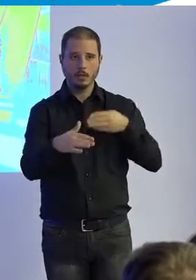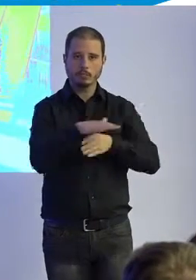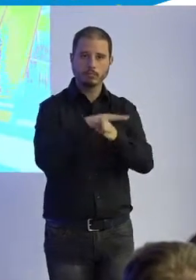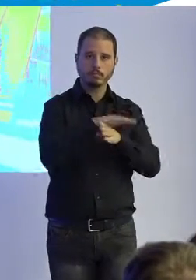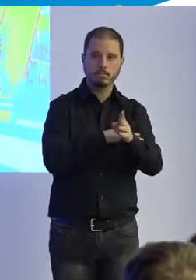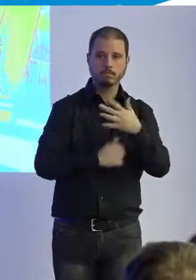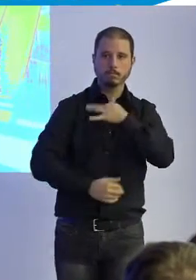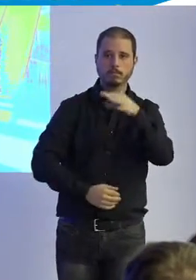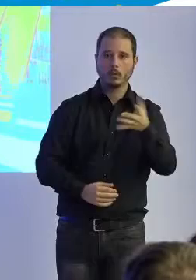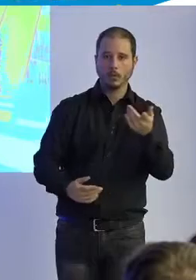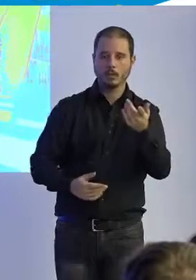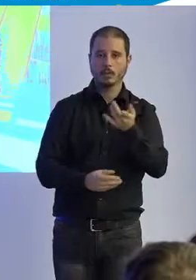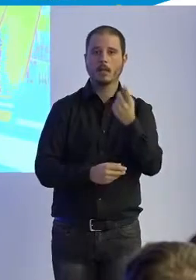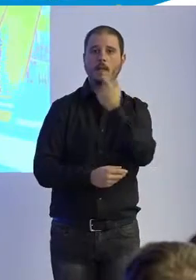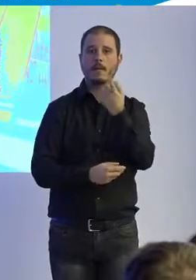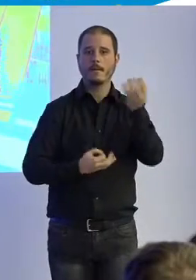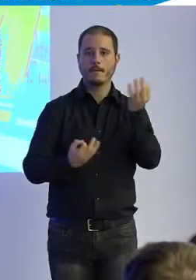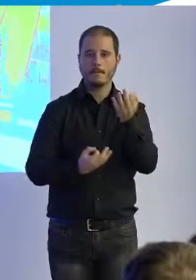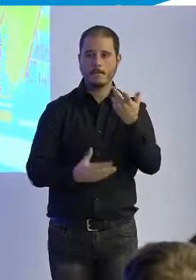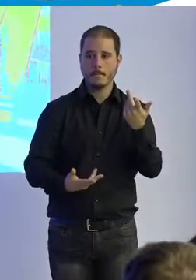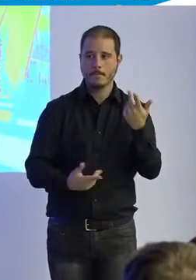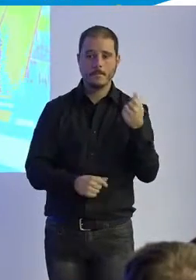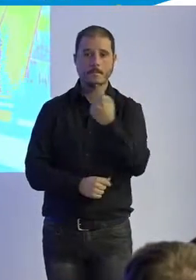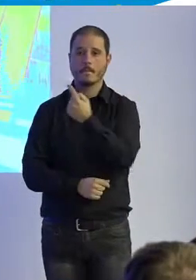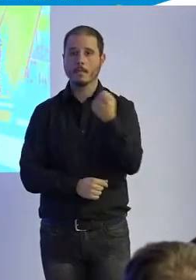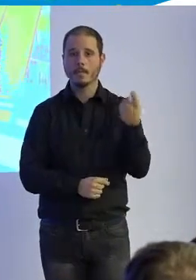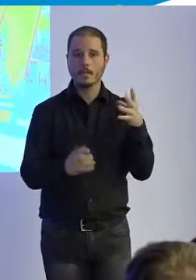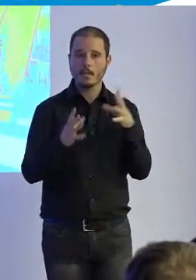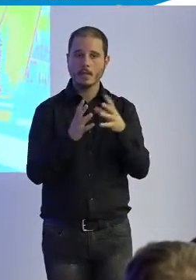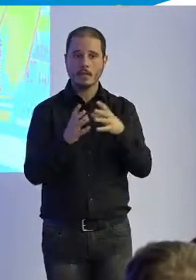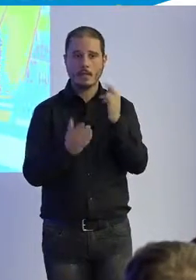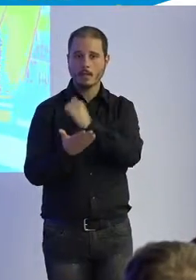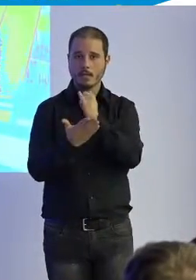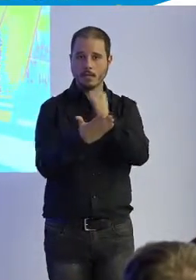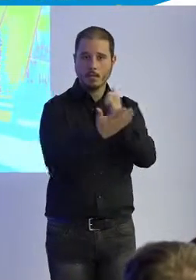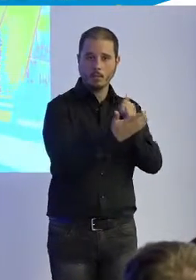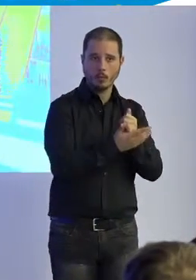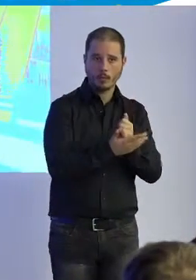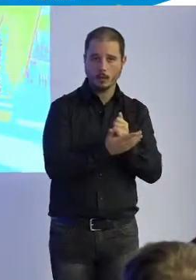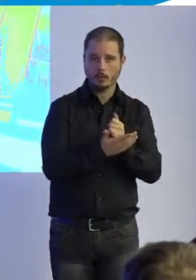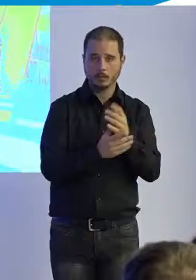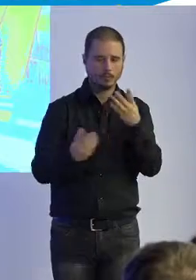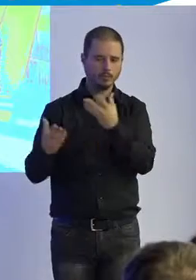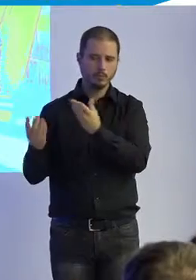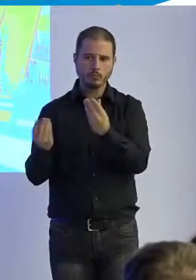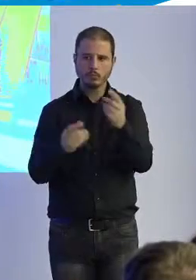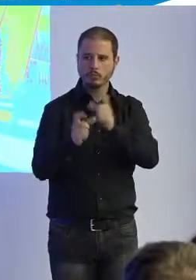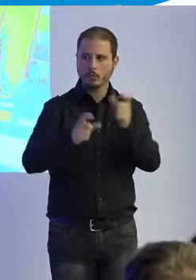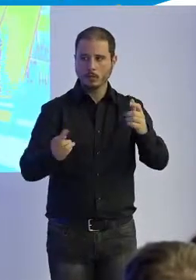primero es tener claro el tema del testeo, ¿no? O sea, que haya mucha gente que haya probado y también, entre